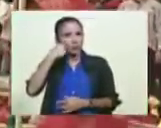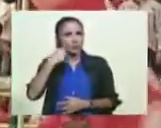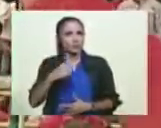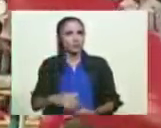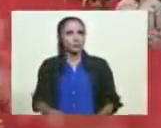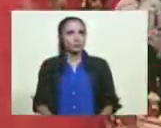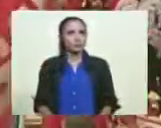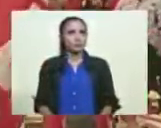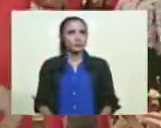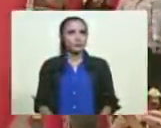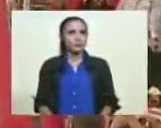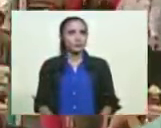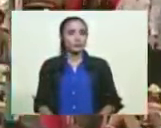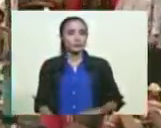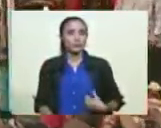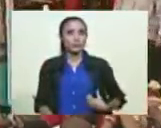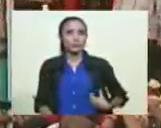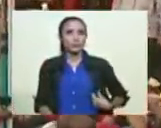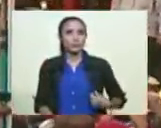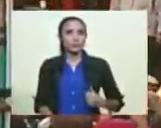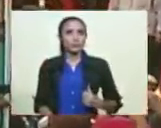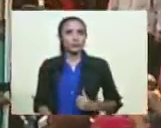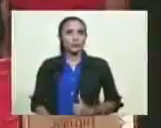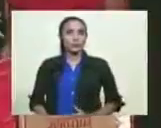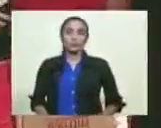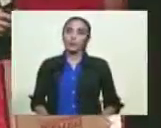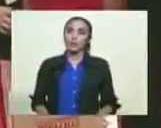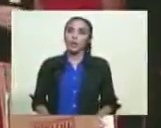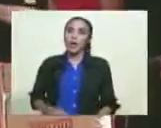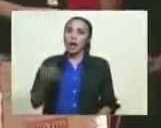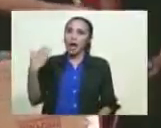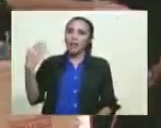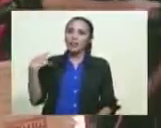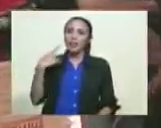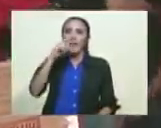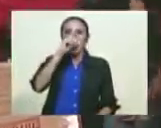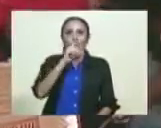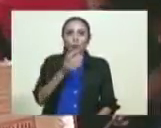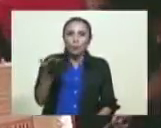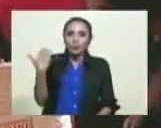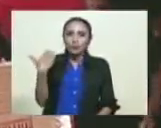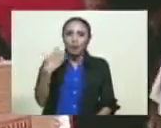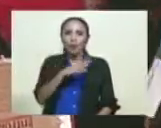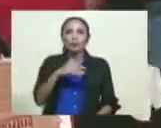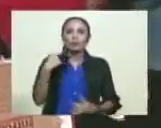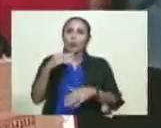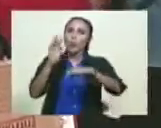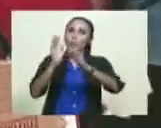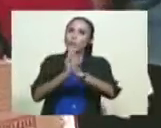yo firmé la convocatoria para una Asamblea Nacional Constituyente.